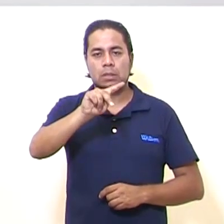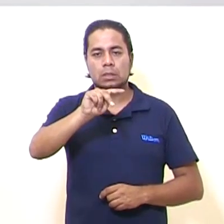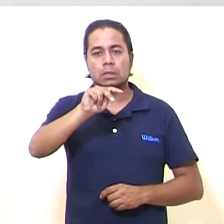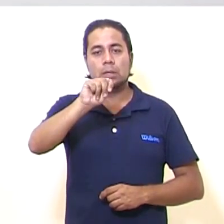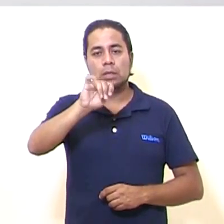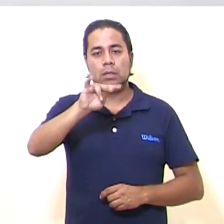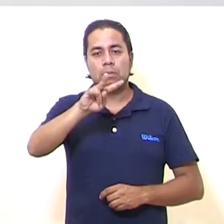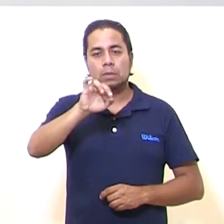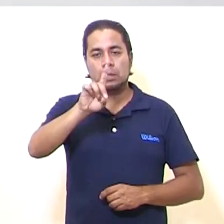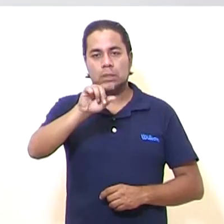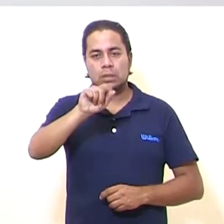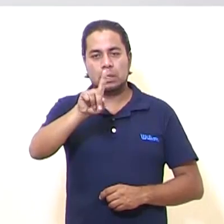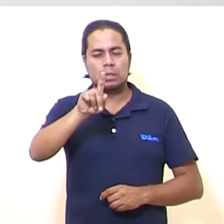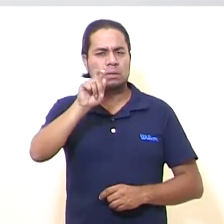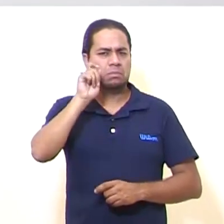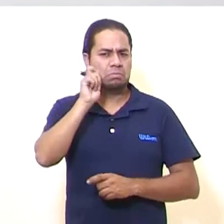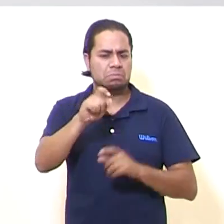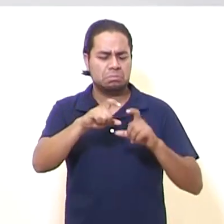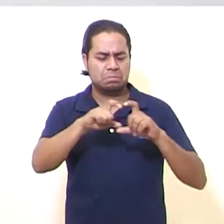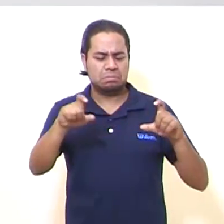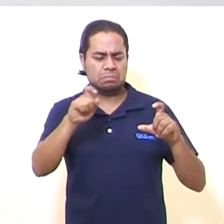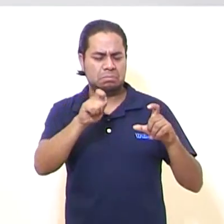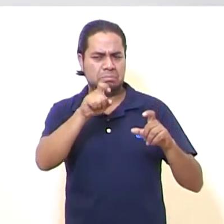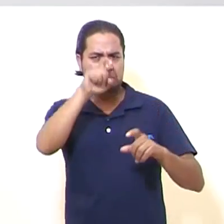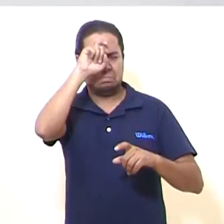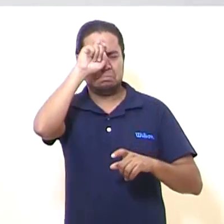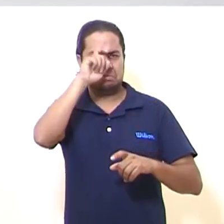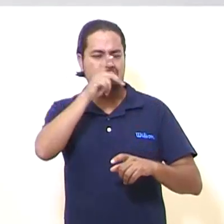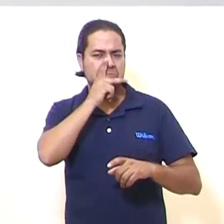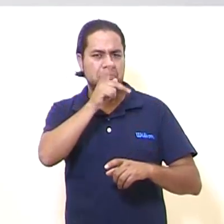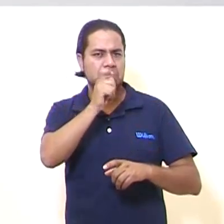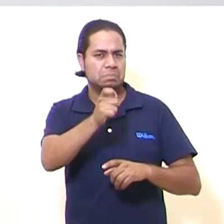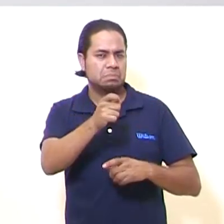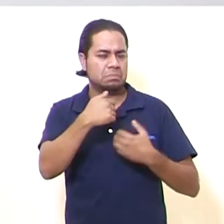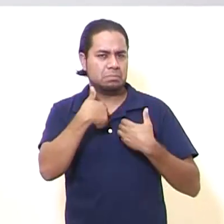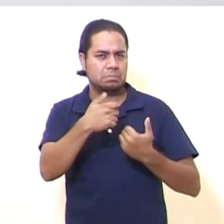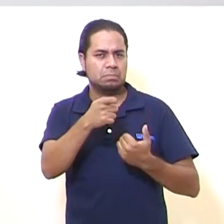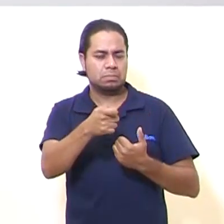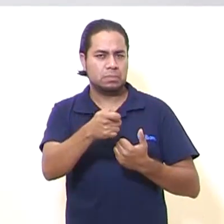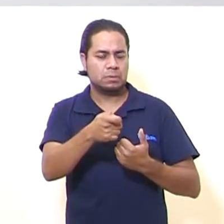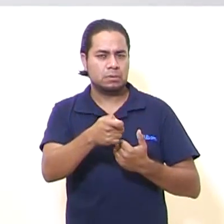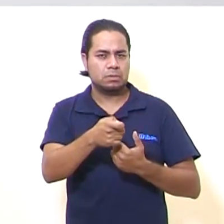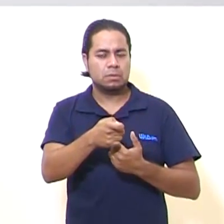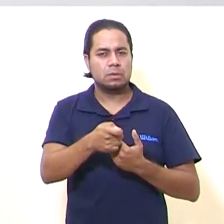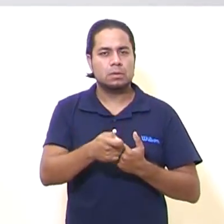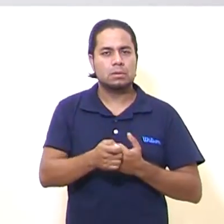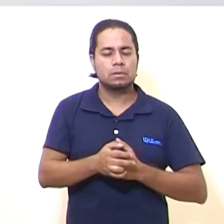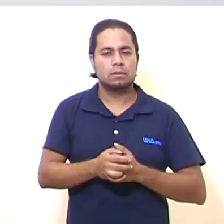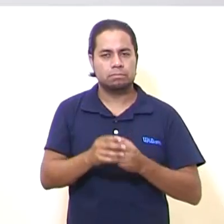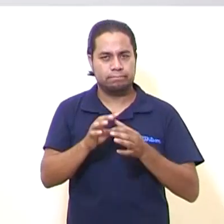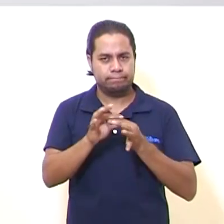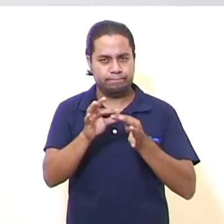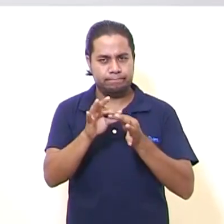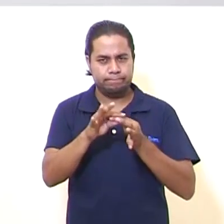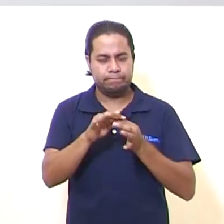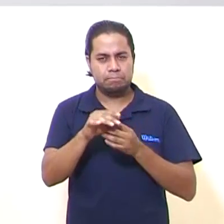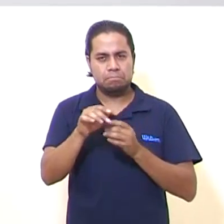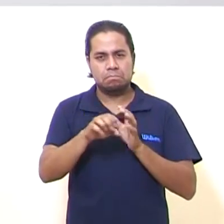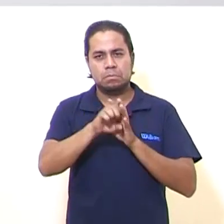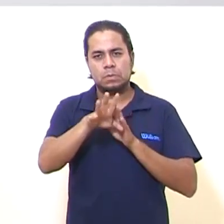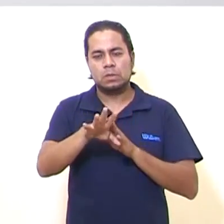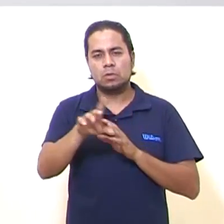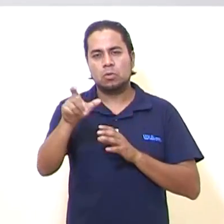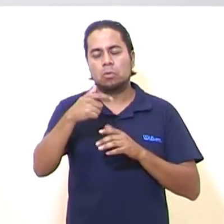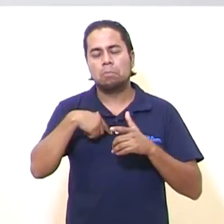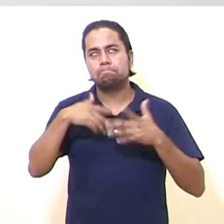Tú te has de preguntar, ¿qué es la subjetividad? La subjetividad me refiero a cuando